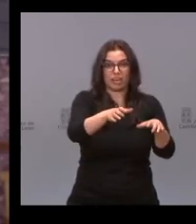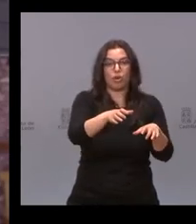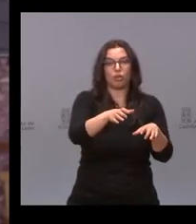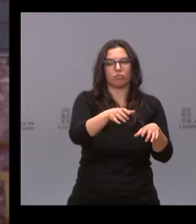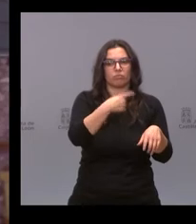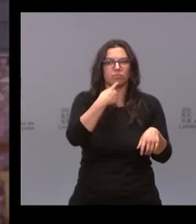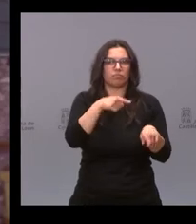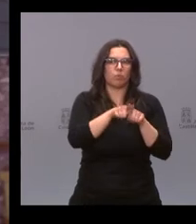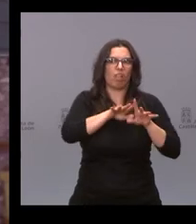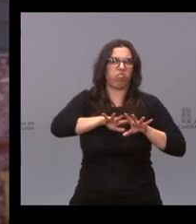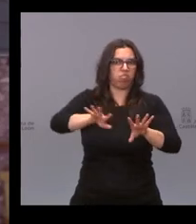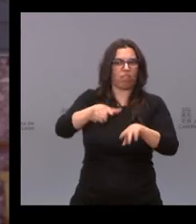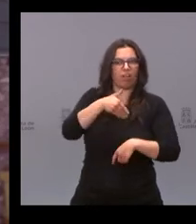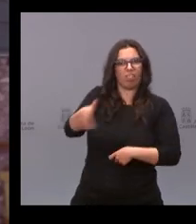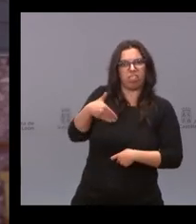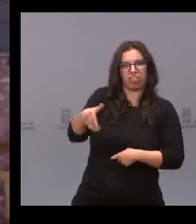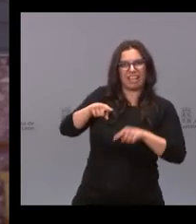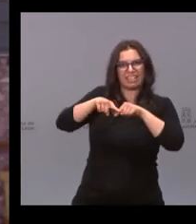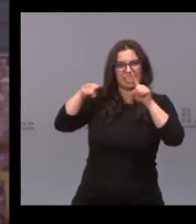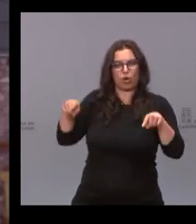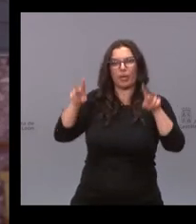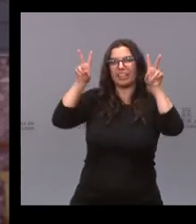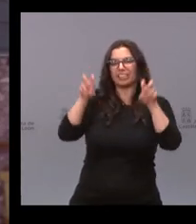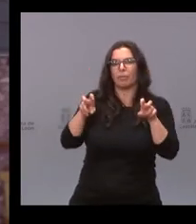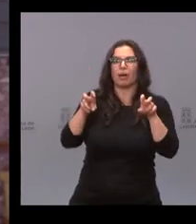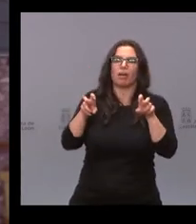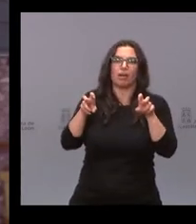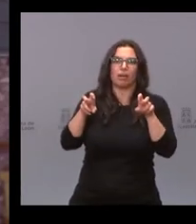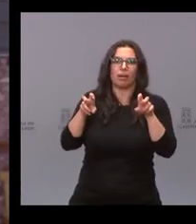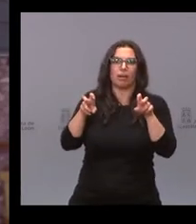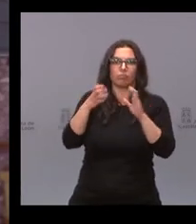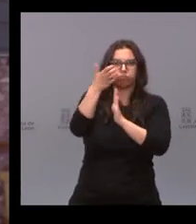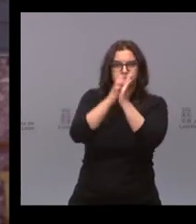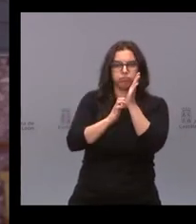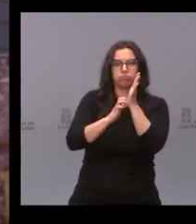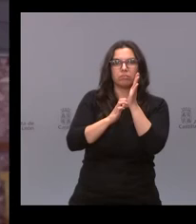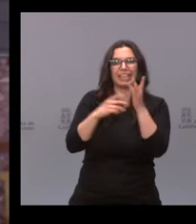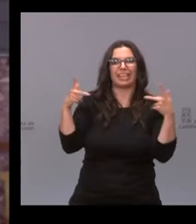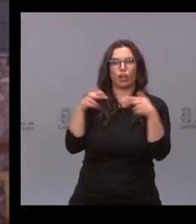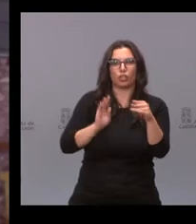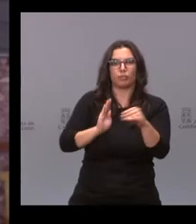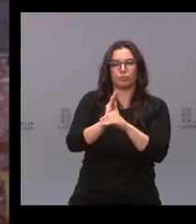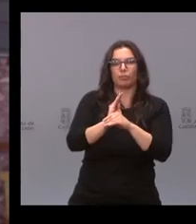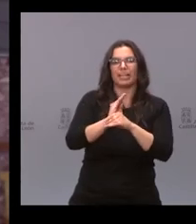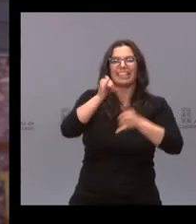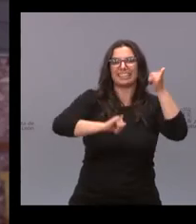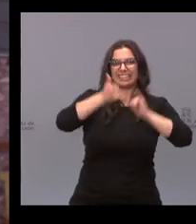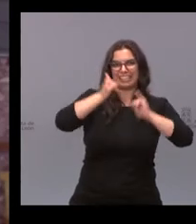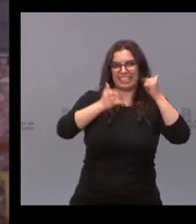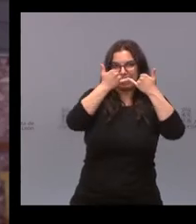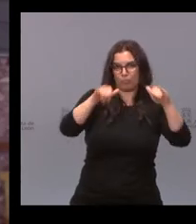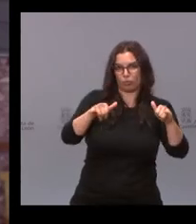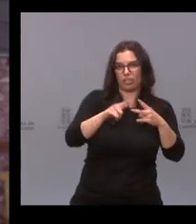Castilla y León a Segovia en referencia al recorte económico de Titirimundi y de Festival. Entonces me